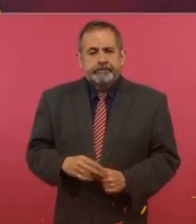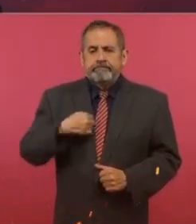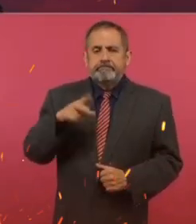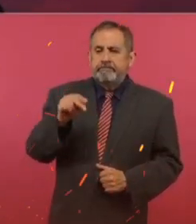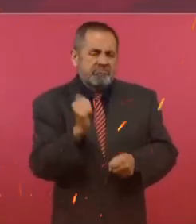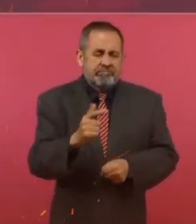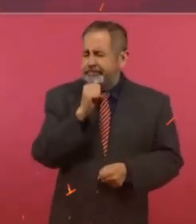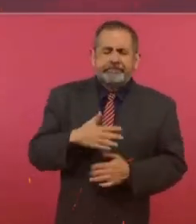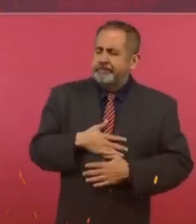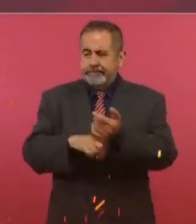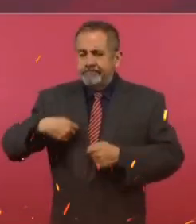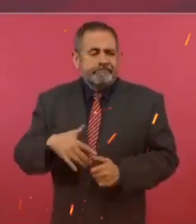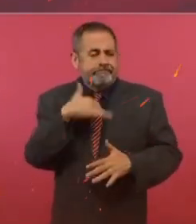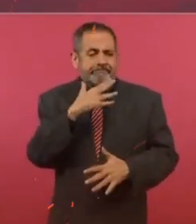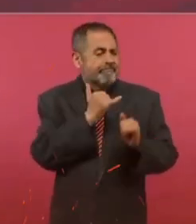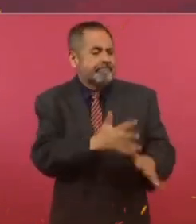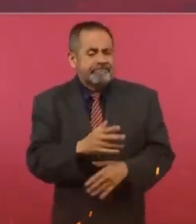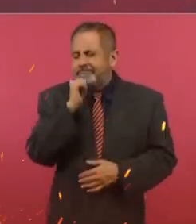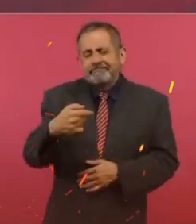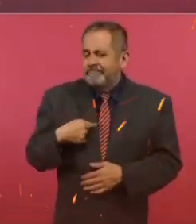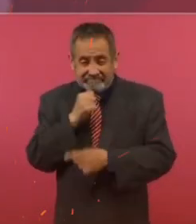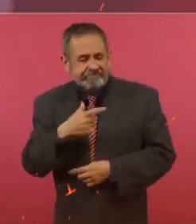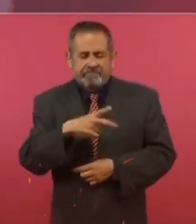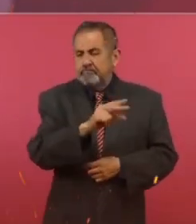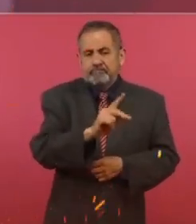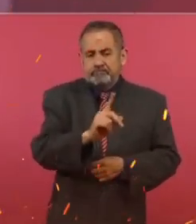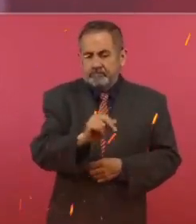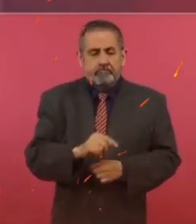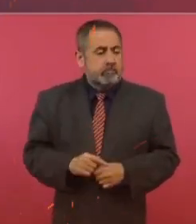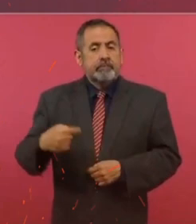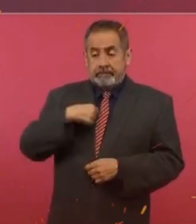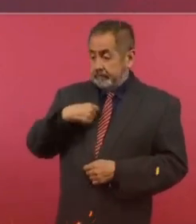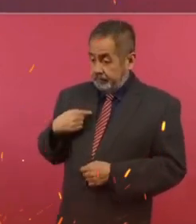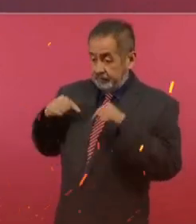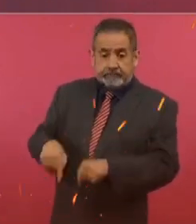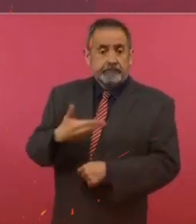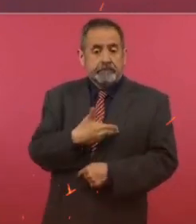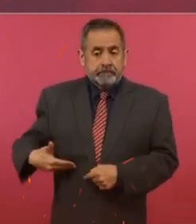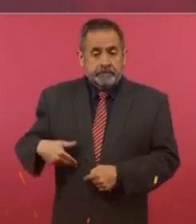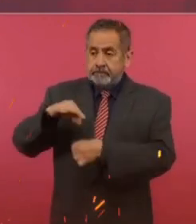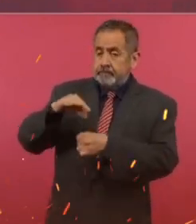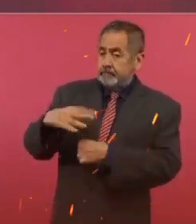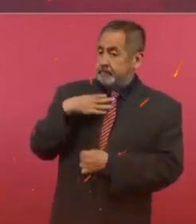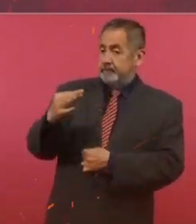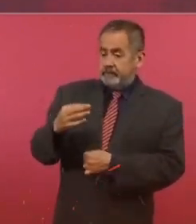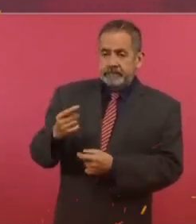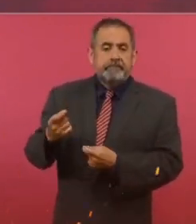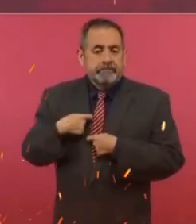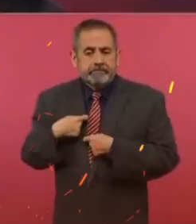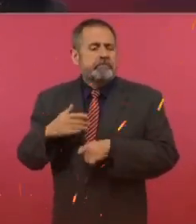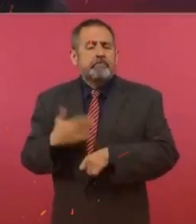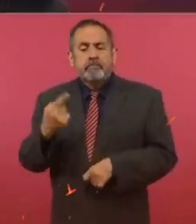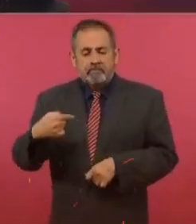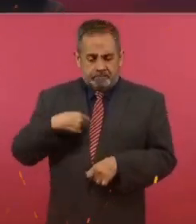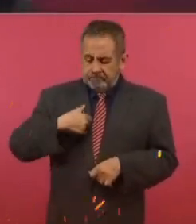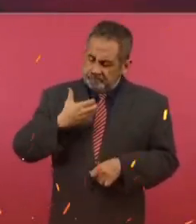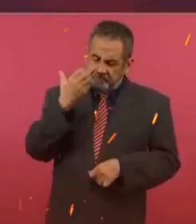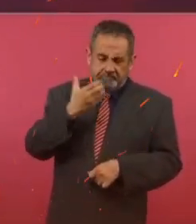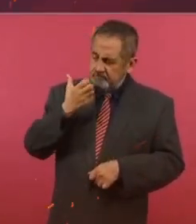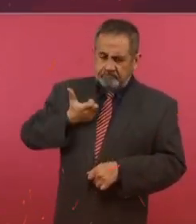con el uso de la fuerza, no con trampas, no de manera inmoral. Si llegué hasta donde estoy, es porque